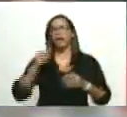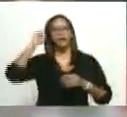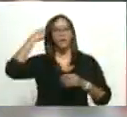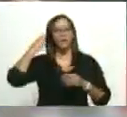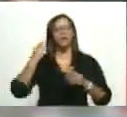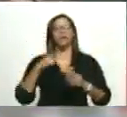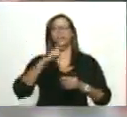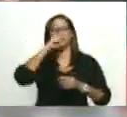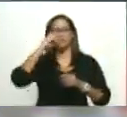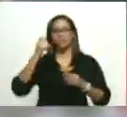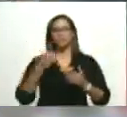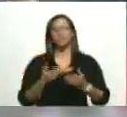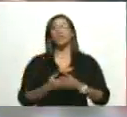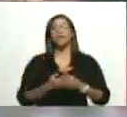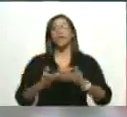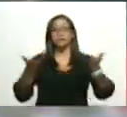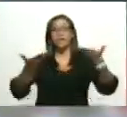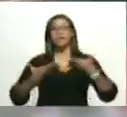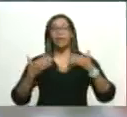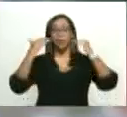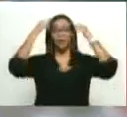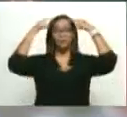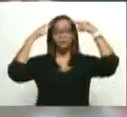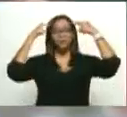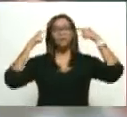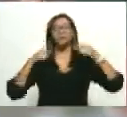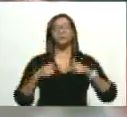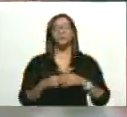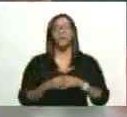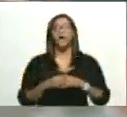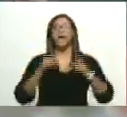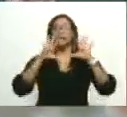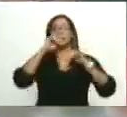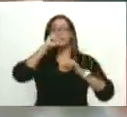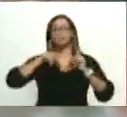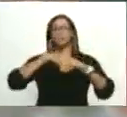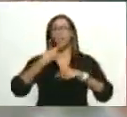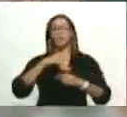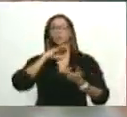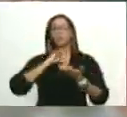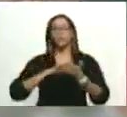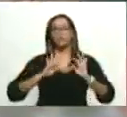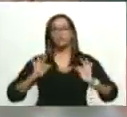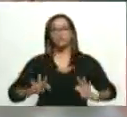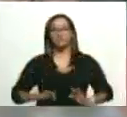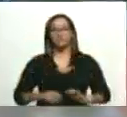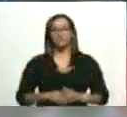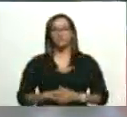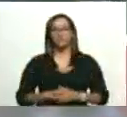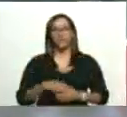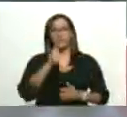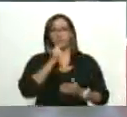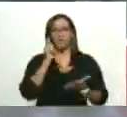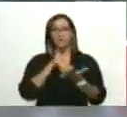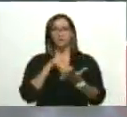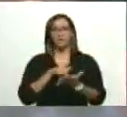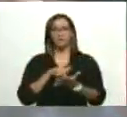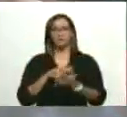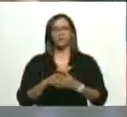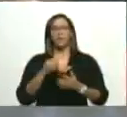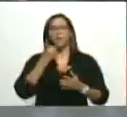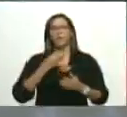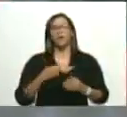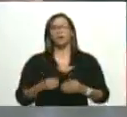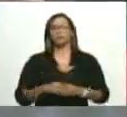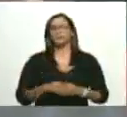ese legado de nuestro comandante que sigue vivo aún 10 años después de su partida física. ¿Quiénes estarán? ¿Caras conocidas? Sí, bueno, mira,